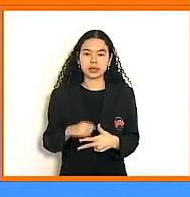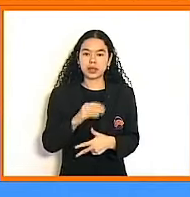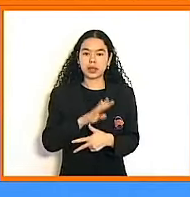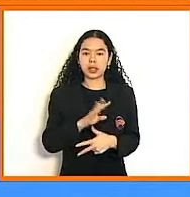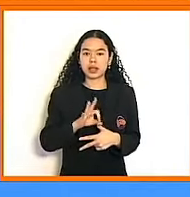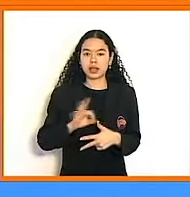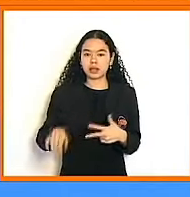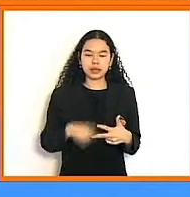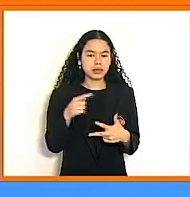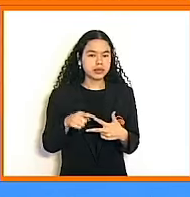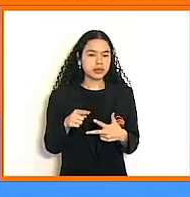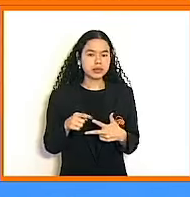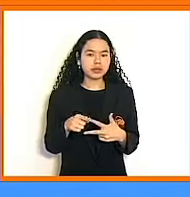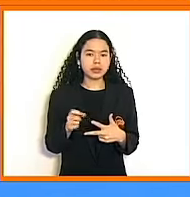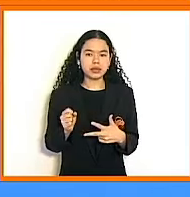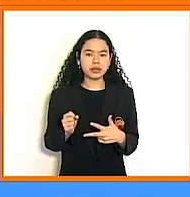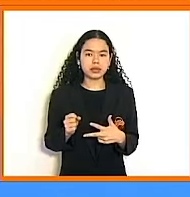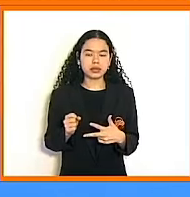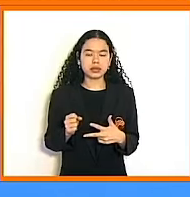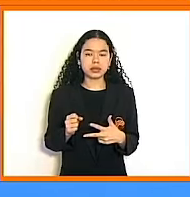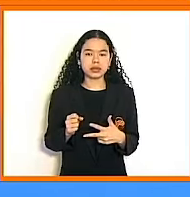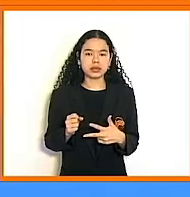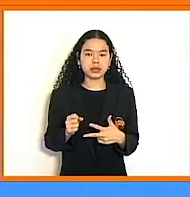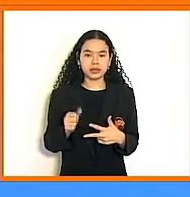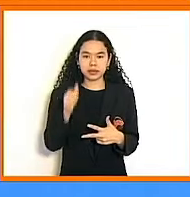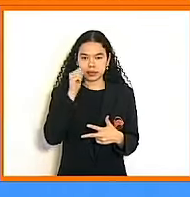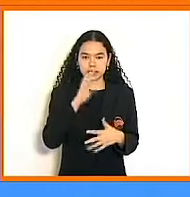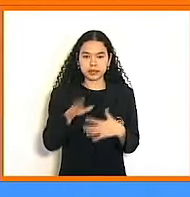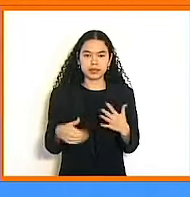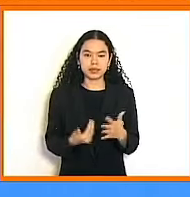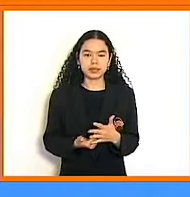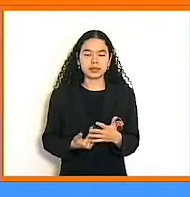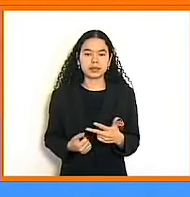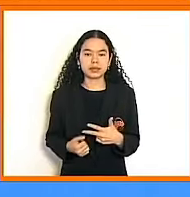49, segundo número ganador, atentos.